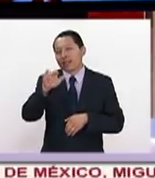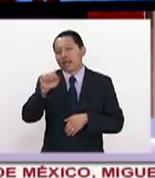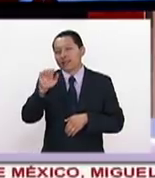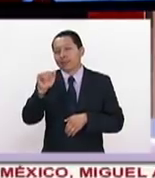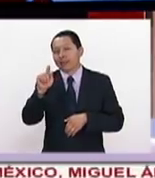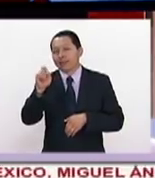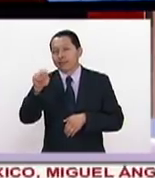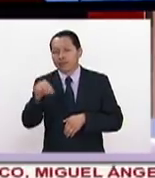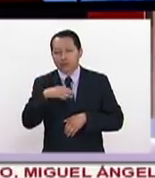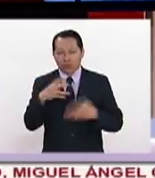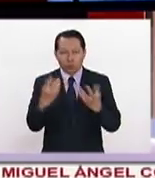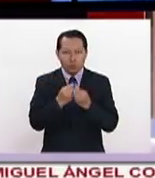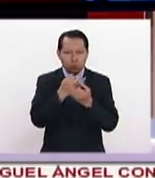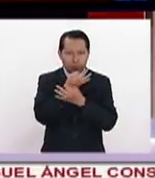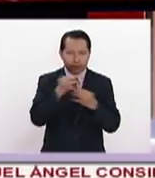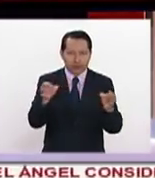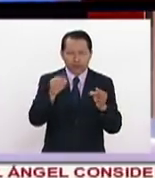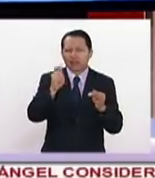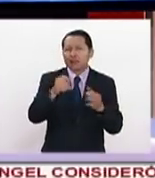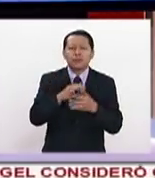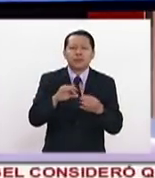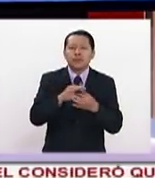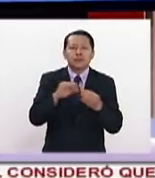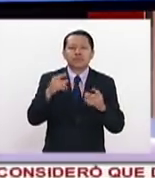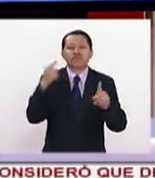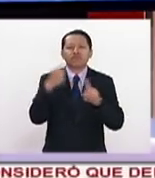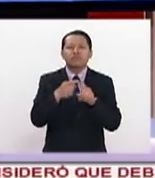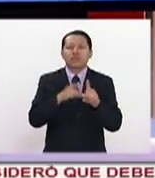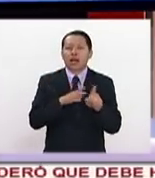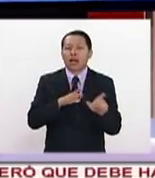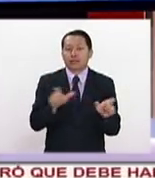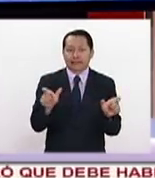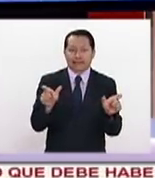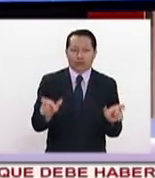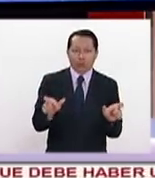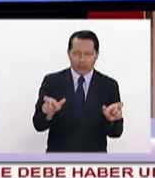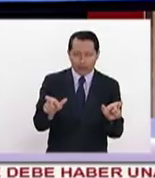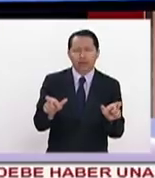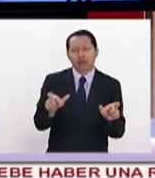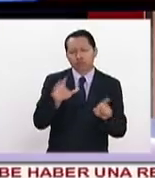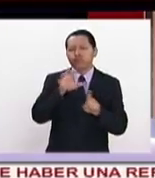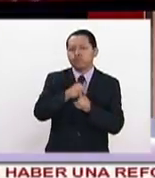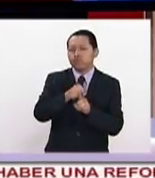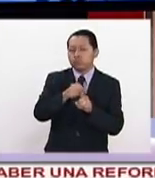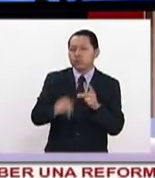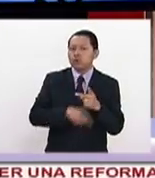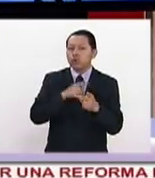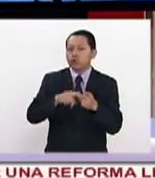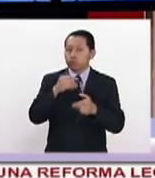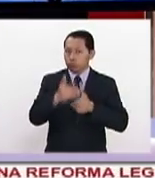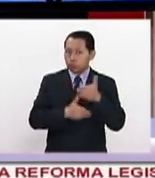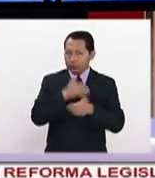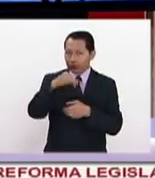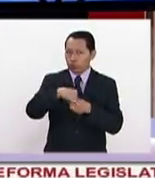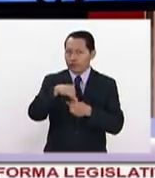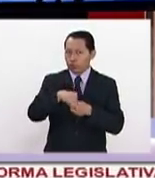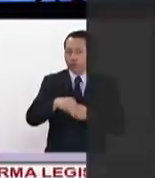un mensaje conjunto. Hablaron sobre los logros en materia de seguridad del gobierno federal, pero también sobre el proceso